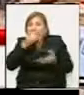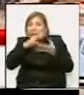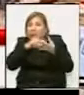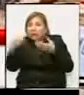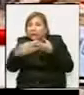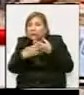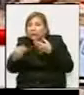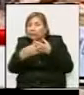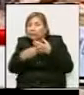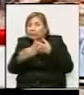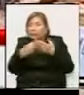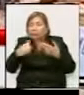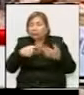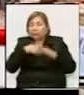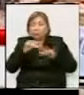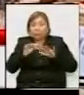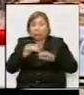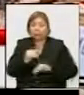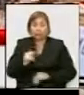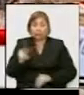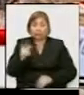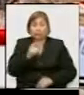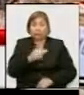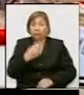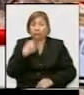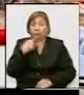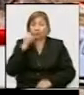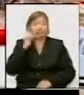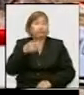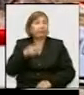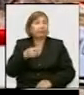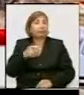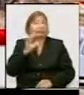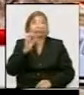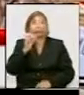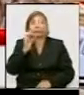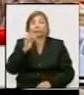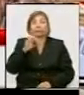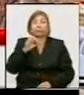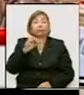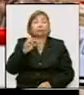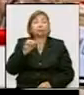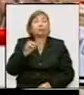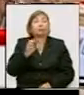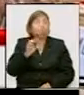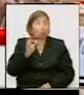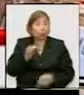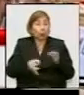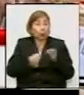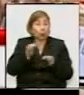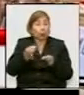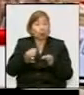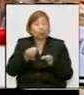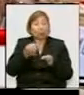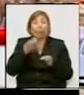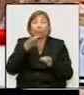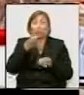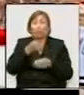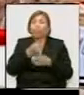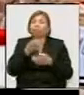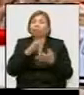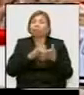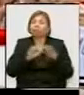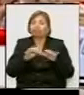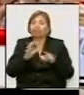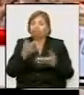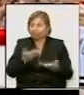de todos nosotros, incluyendo los suyos, y estamos denunciando a la OMP ante el Ministerio de Justicia, la Autoridad de Protección de Datos Personales, por filtrado de datos. Pero creemos